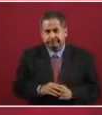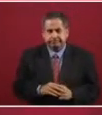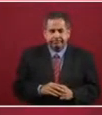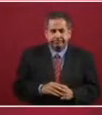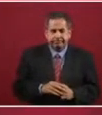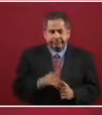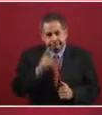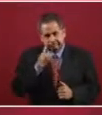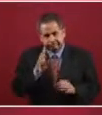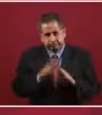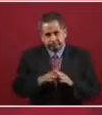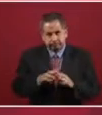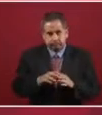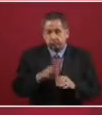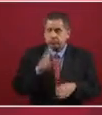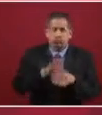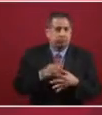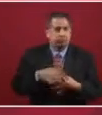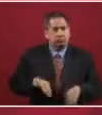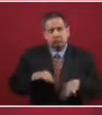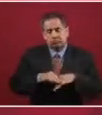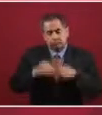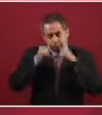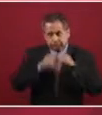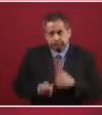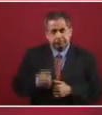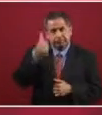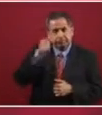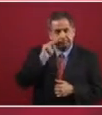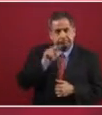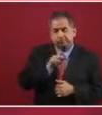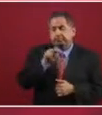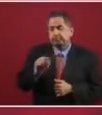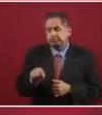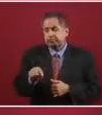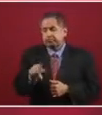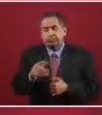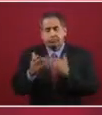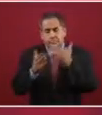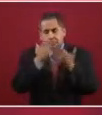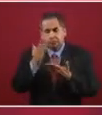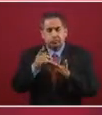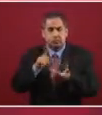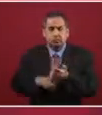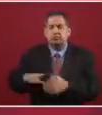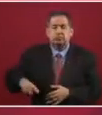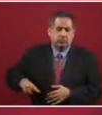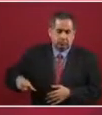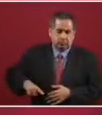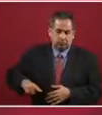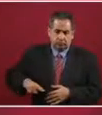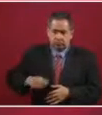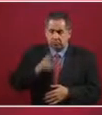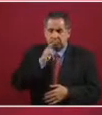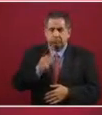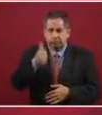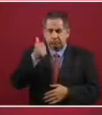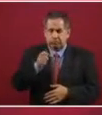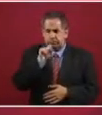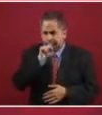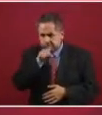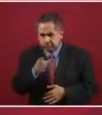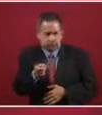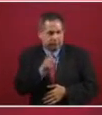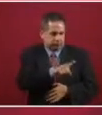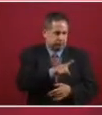Se les dio preferencia a los que estudian en escuelas públicas, pero también, como tú